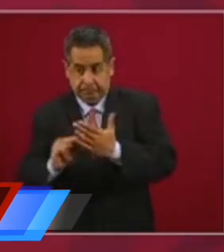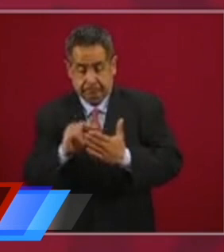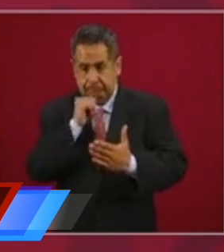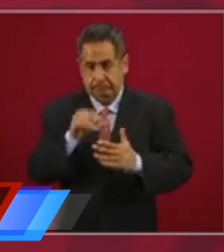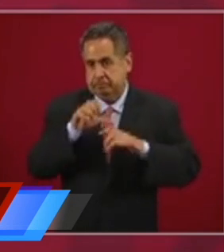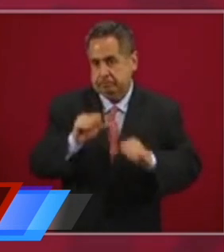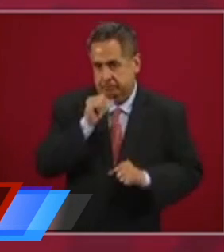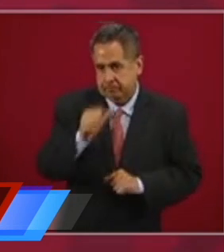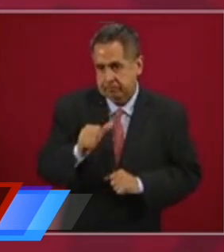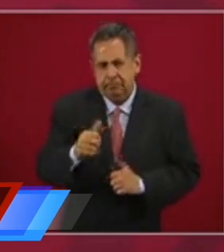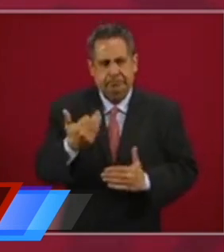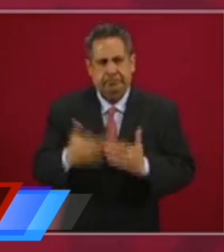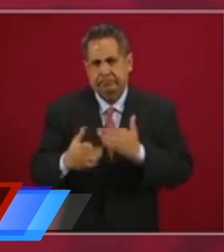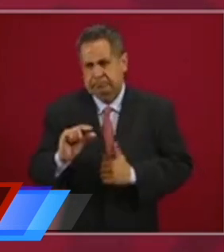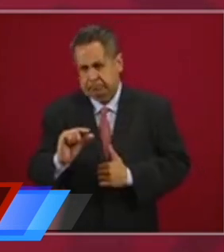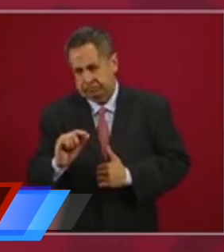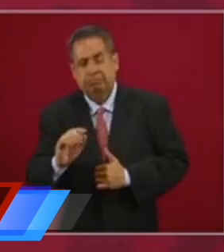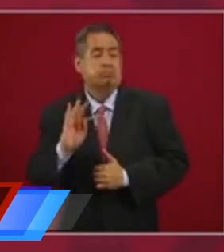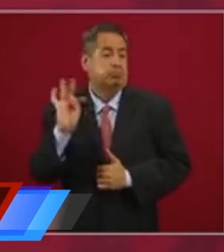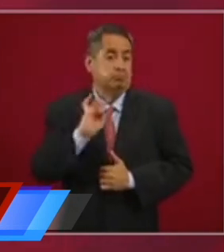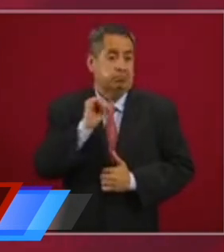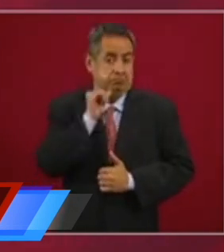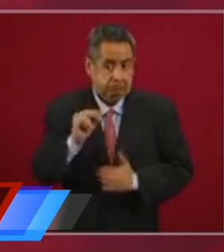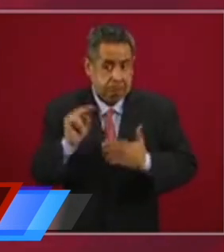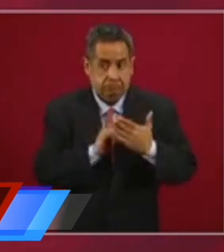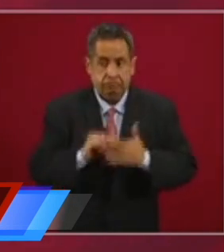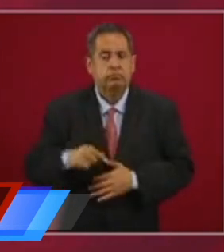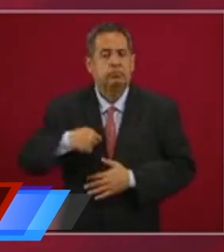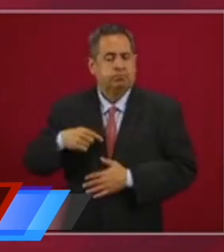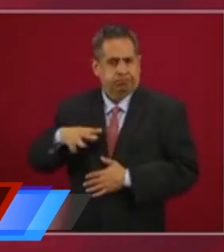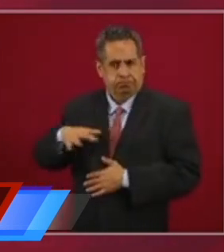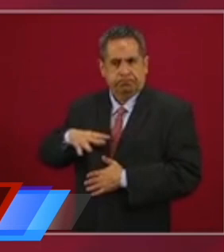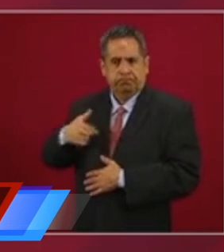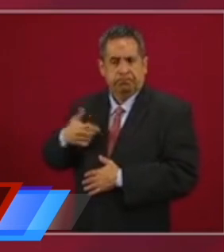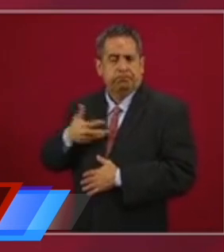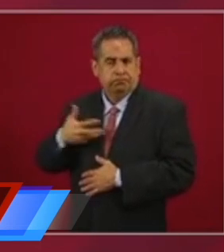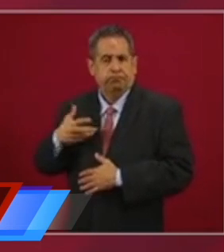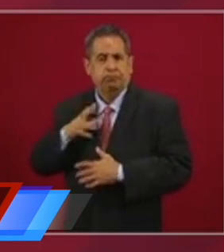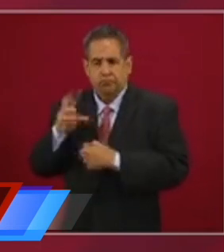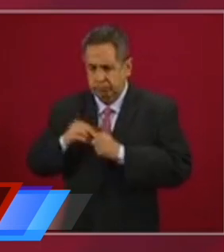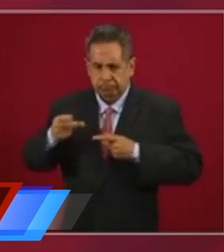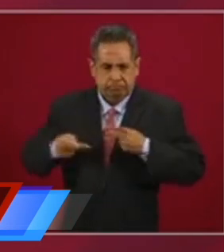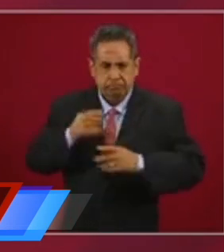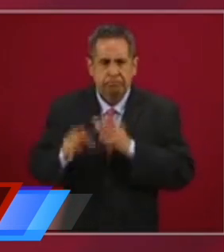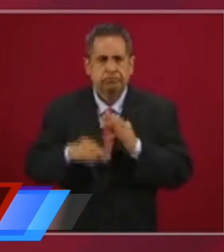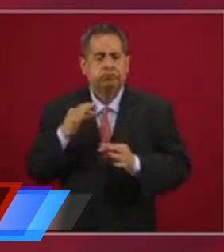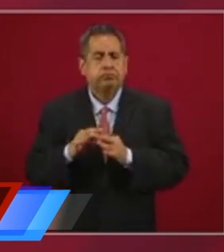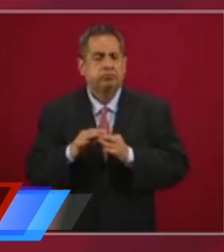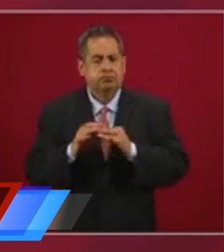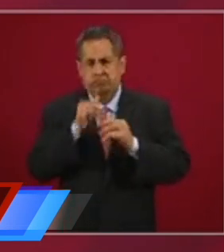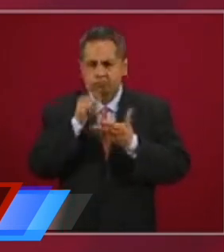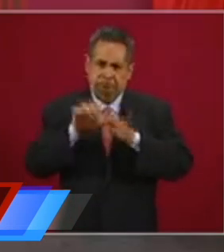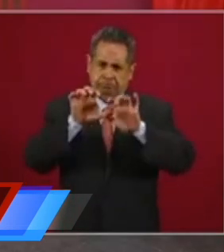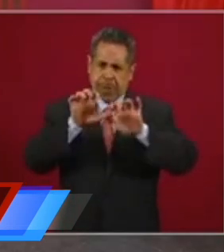consulta ciudadana, pues ya tiene un borrador de él escrito para solicitarla, y adelantó que mañana martes 15 tomará la decisión.